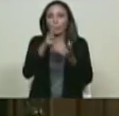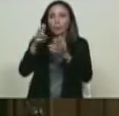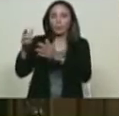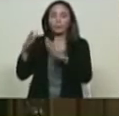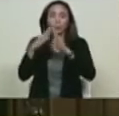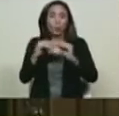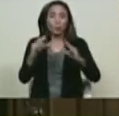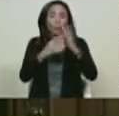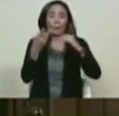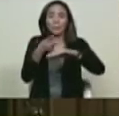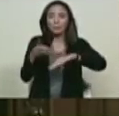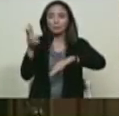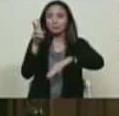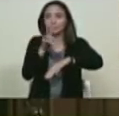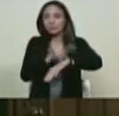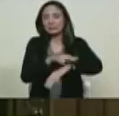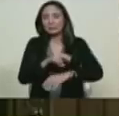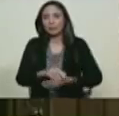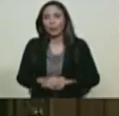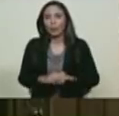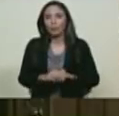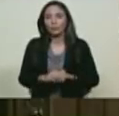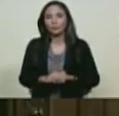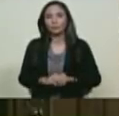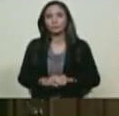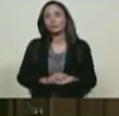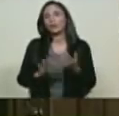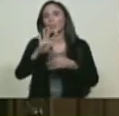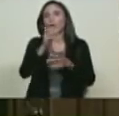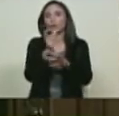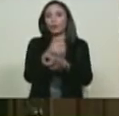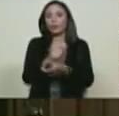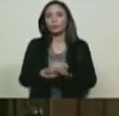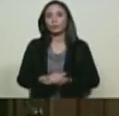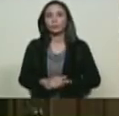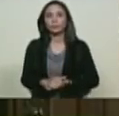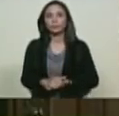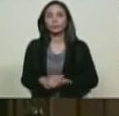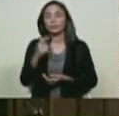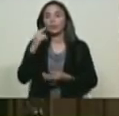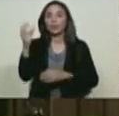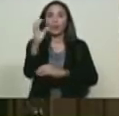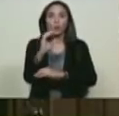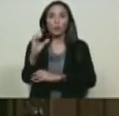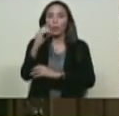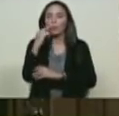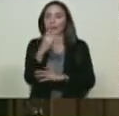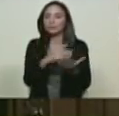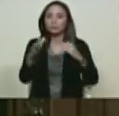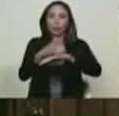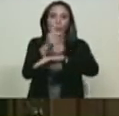que ver con el plan del 4 de agosto. Desde Colombia directamente.